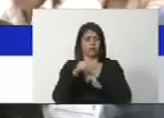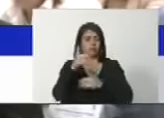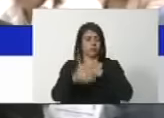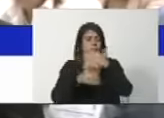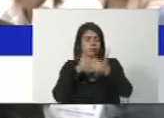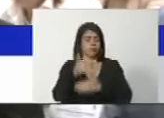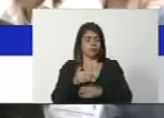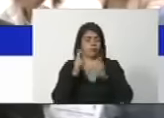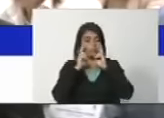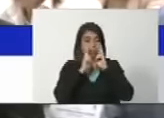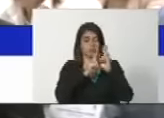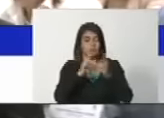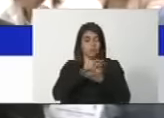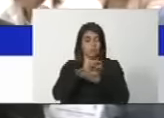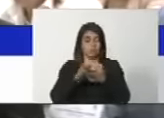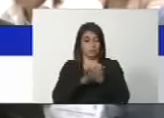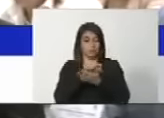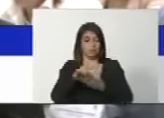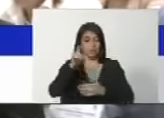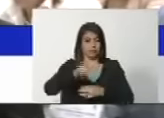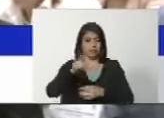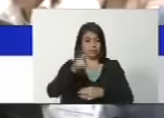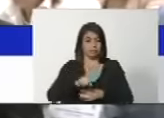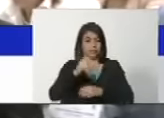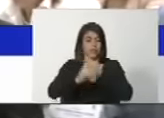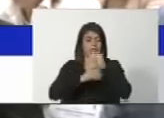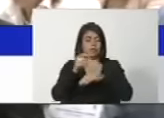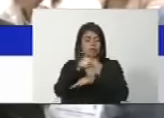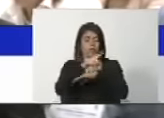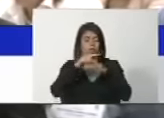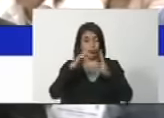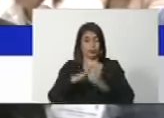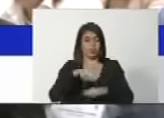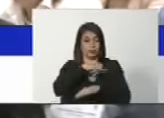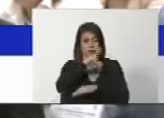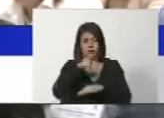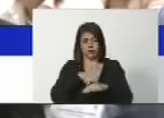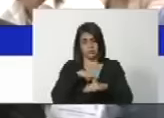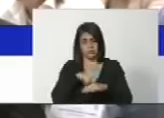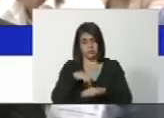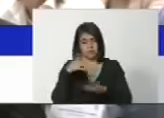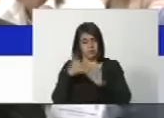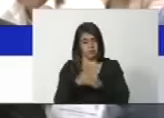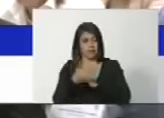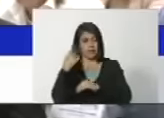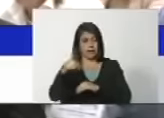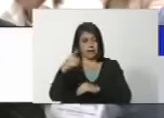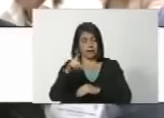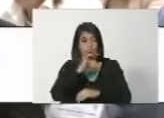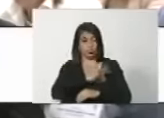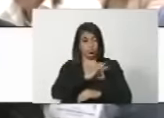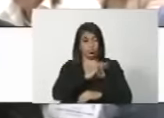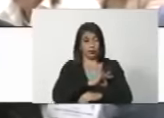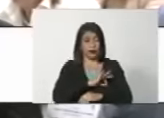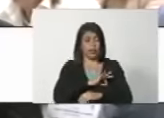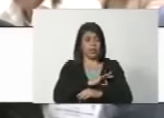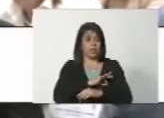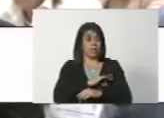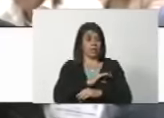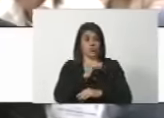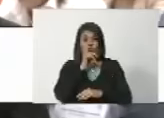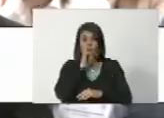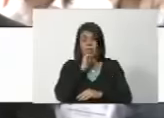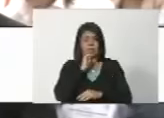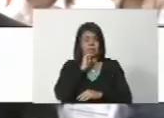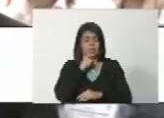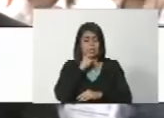medida que vea las soluciones necesarias que ejecuta el gobierno nacional en función de sus derechos sociales. Para nadie es un